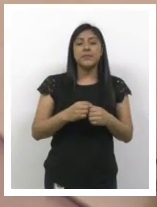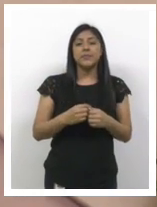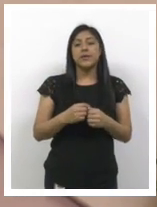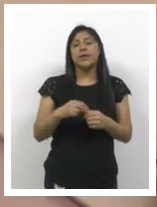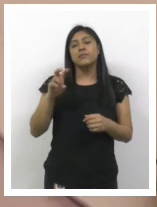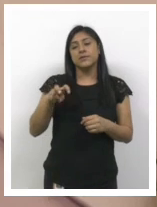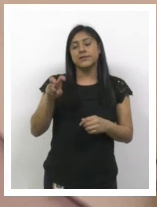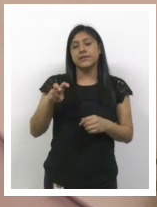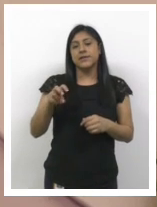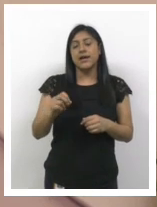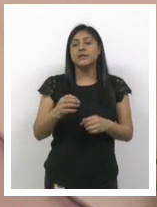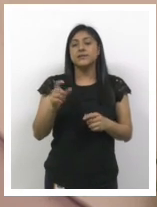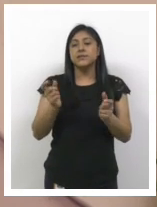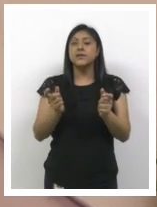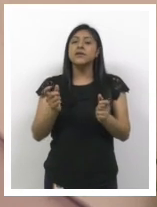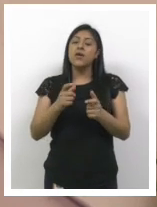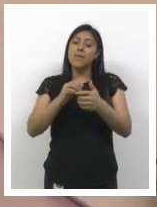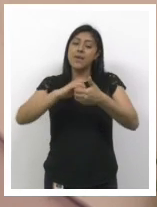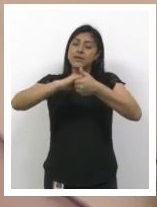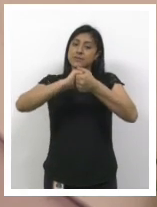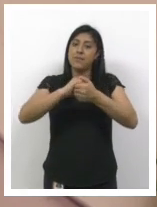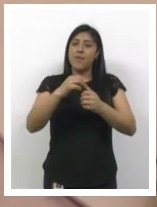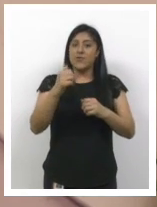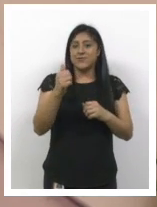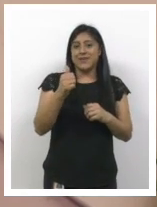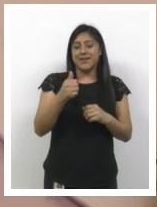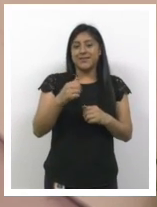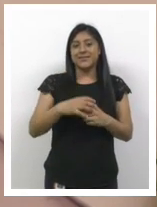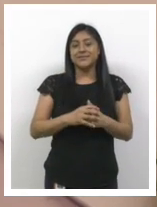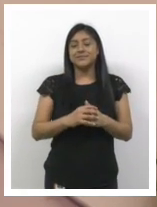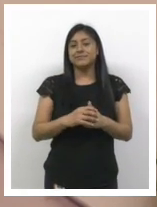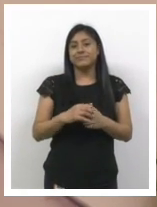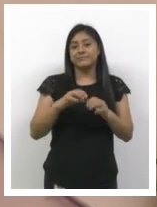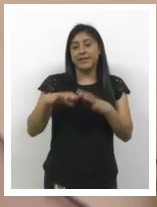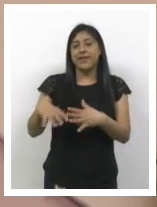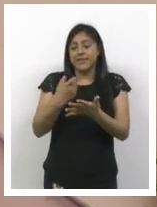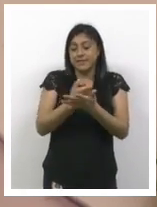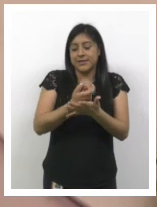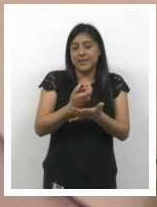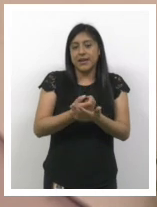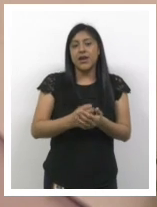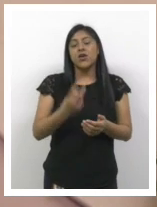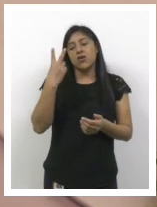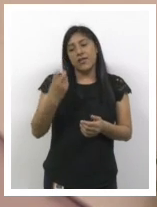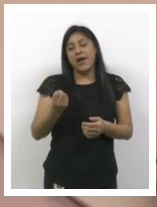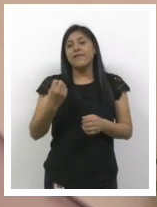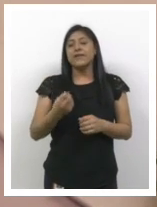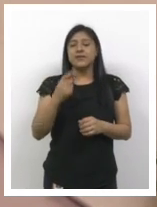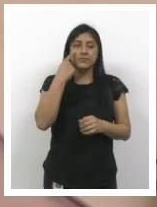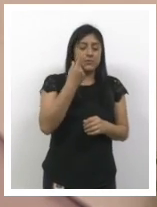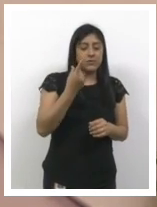Pero pese a las necesidades, nos surgió un inconveniente bien fuerte con mi esposa, entonces nos quedamos sin capital. Fue ahí donde otra vez retomé volver a